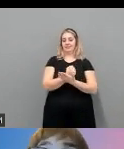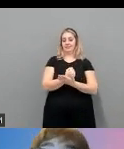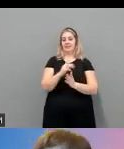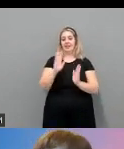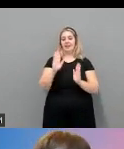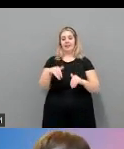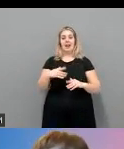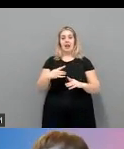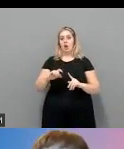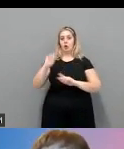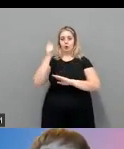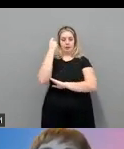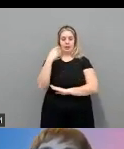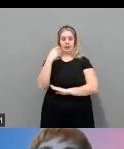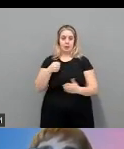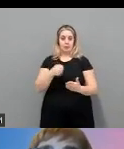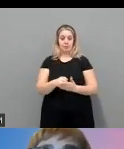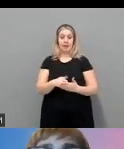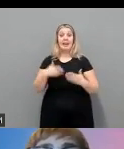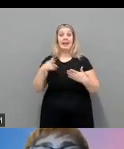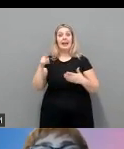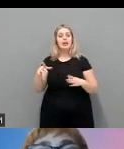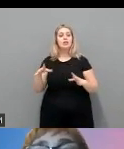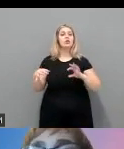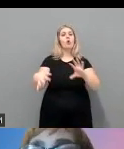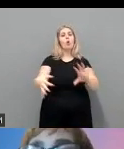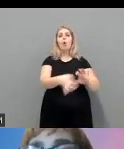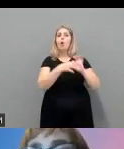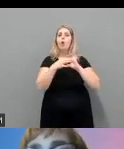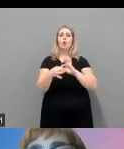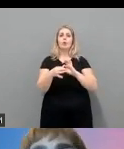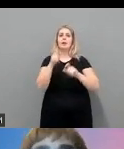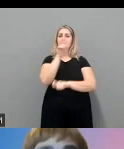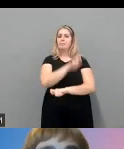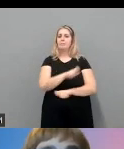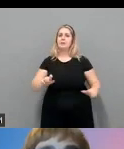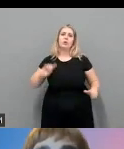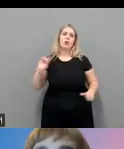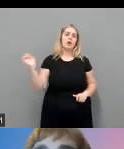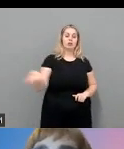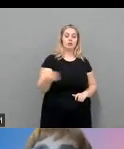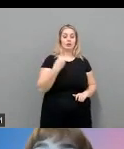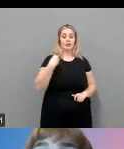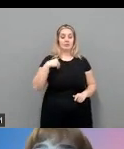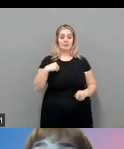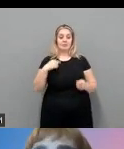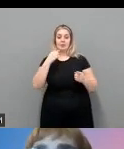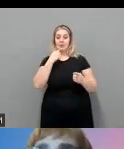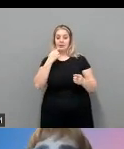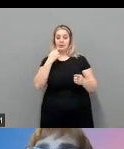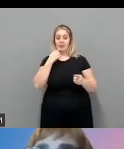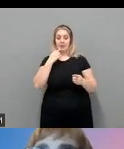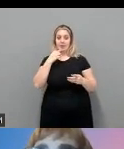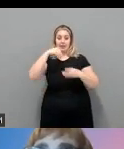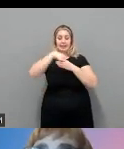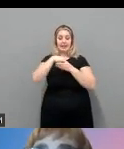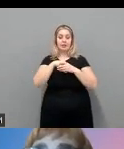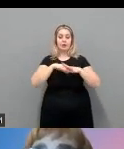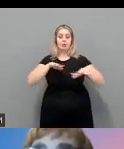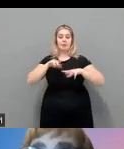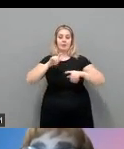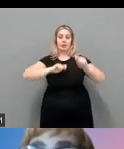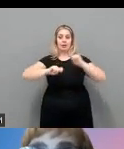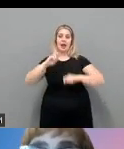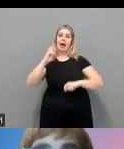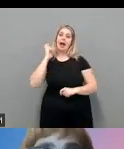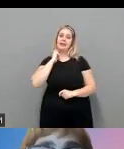la cima. Y en eso nos tenemos que unir todas las personas que componen que componemos el movimiento asociativo